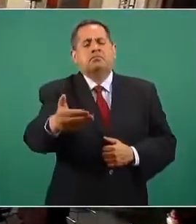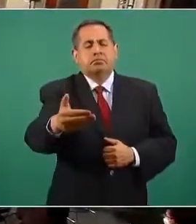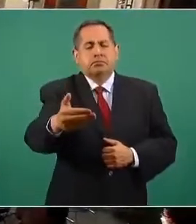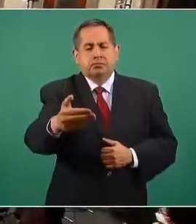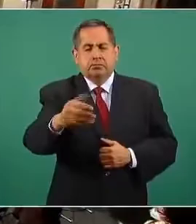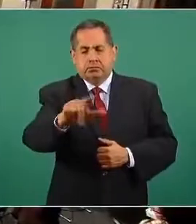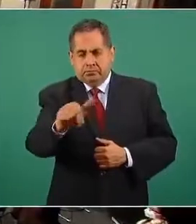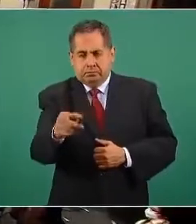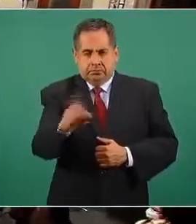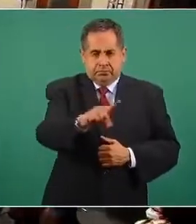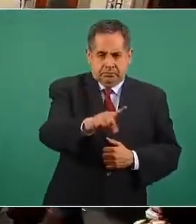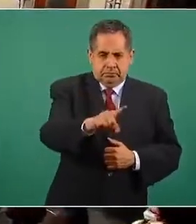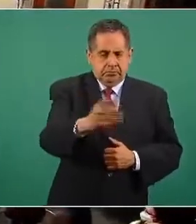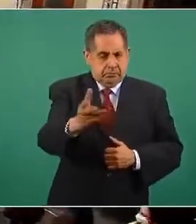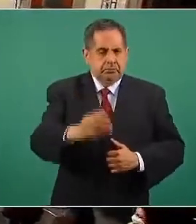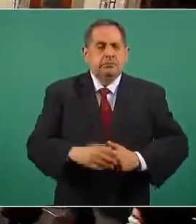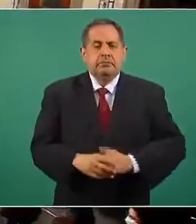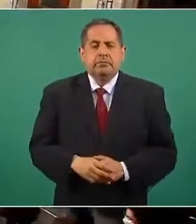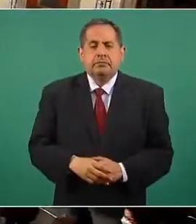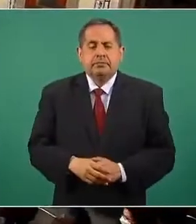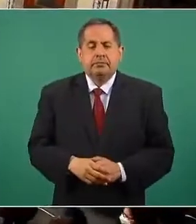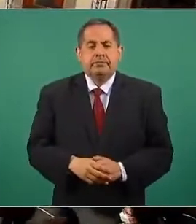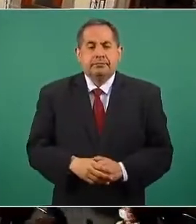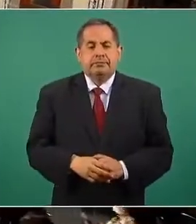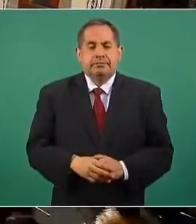después de este lado, ¿sí?